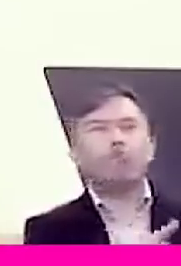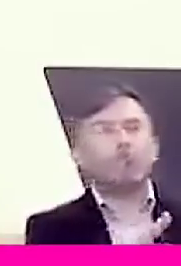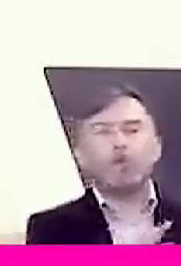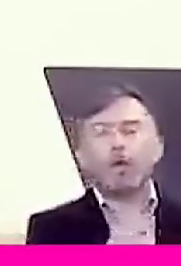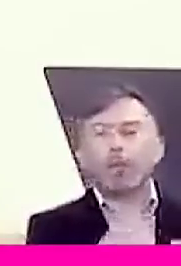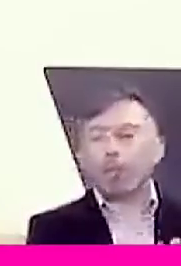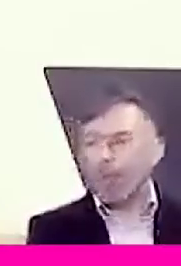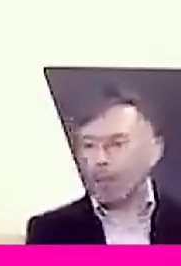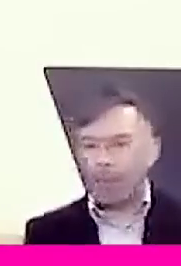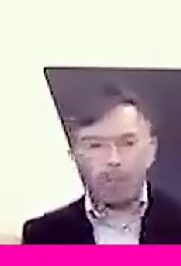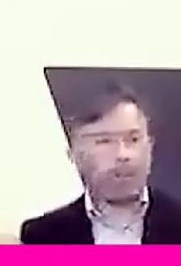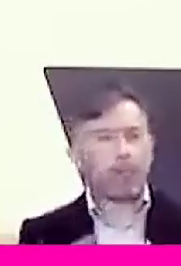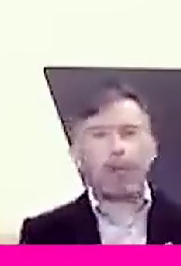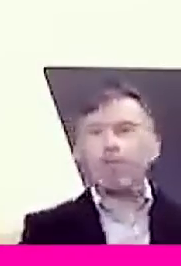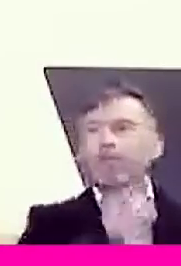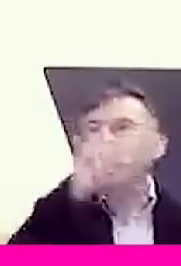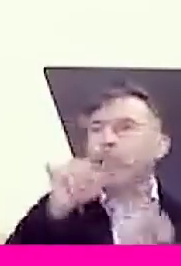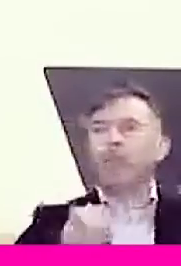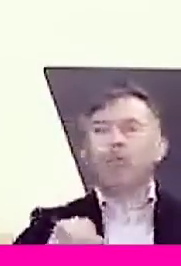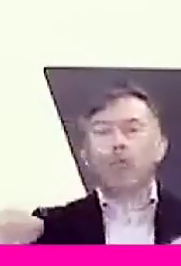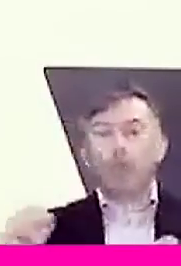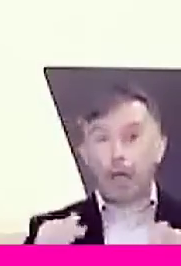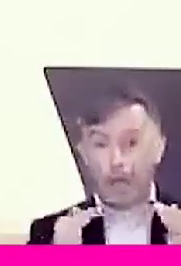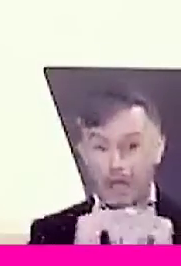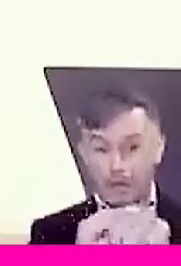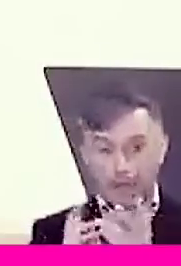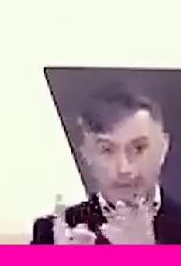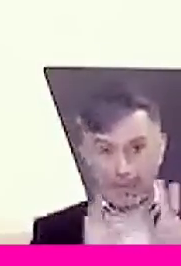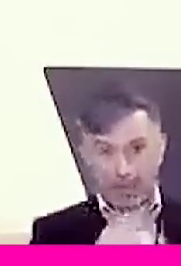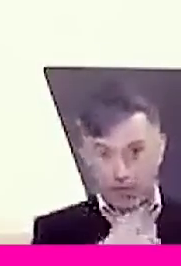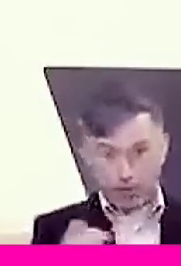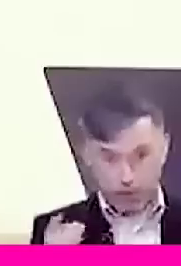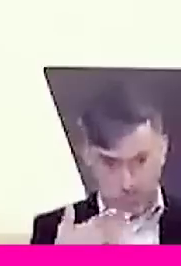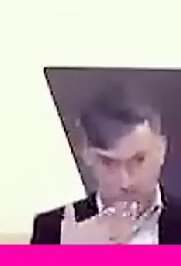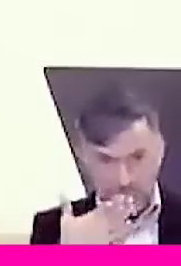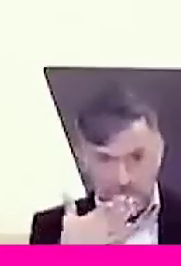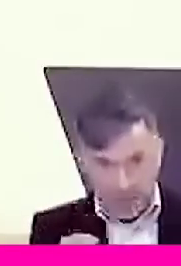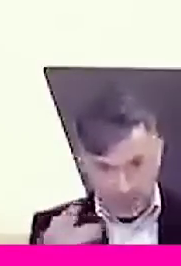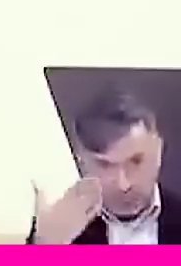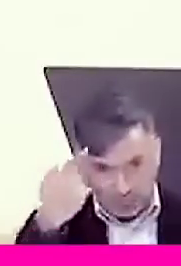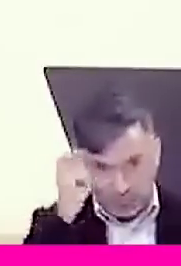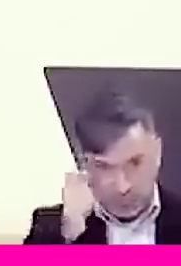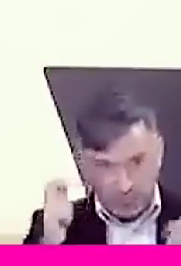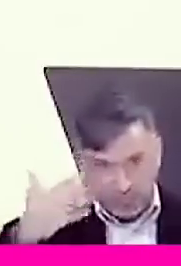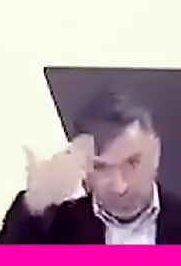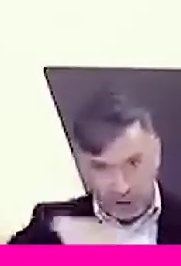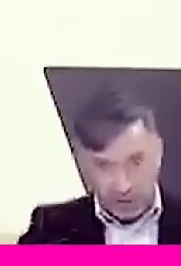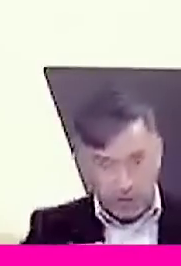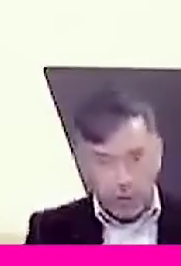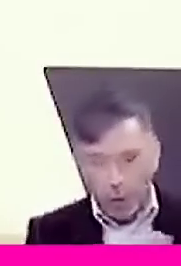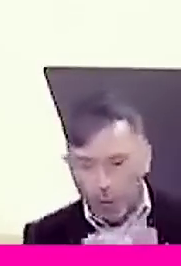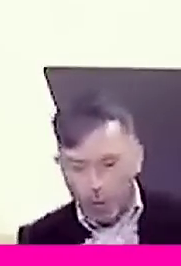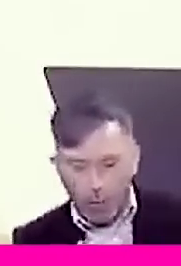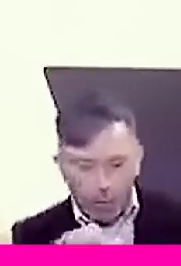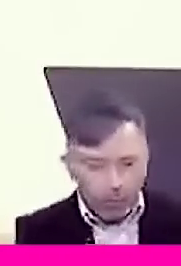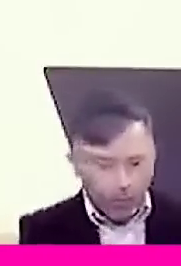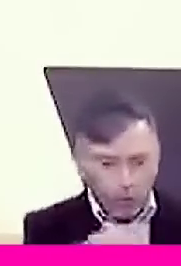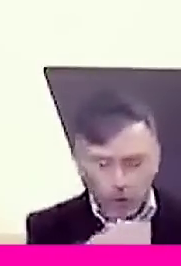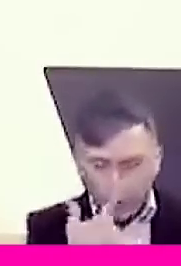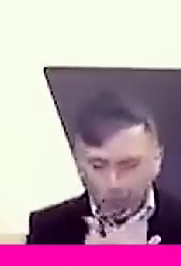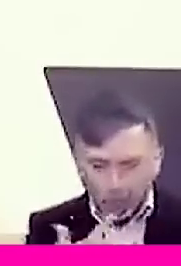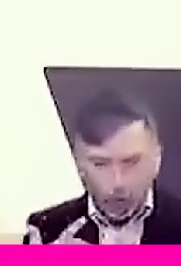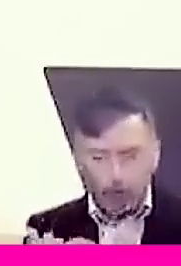de que nuestros vecinos estarán adecuadamente capacitados para recibir y contar los votos fungiendo como funcionarios de casilla